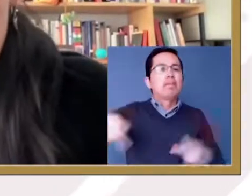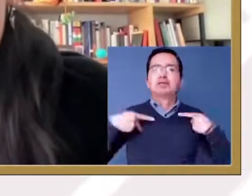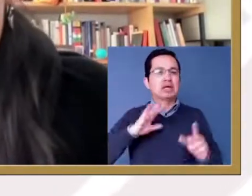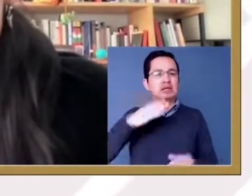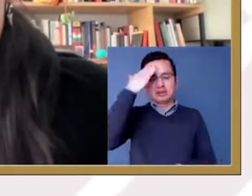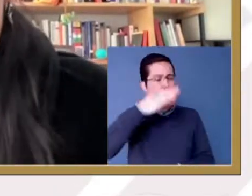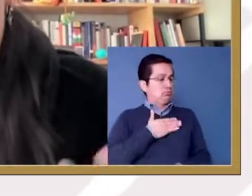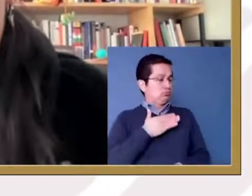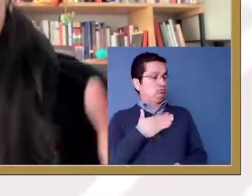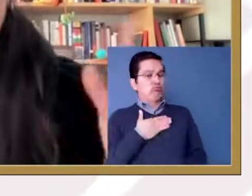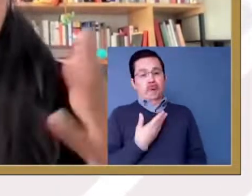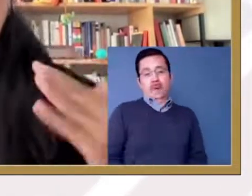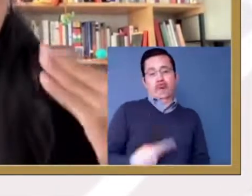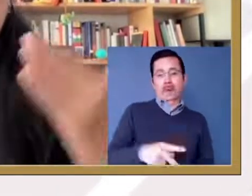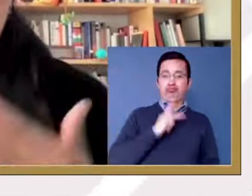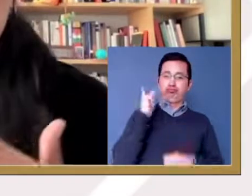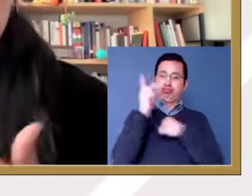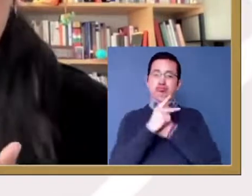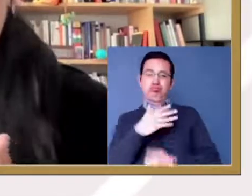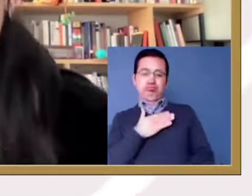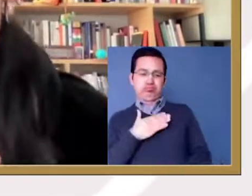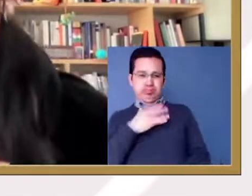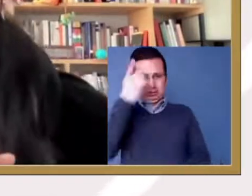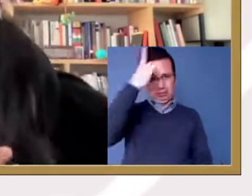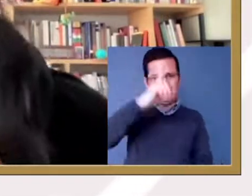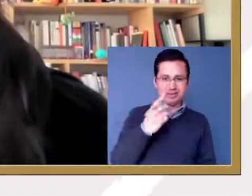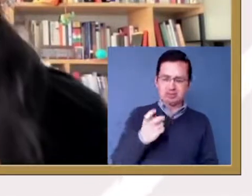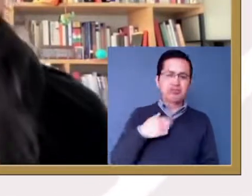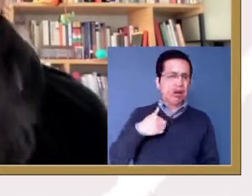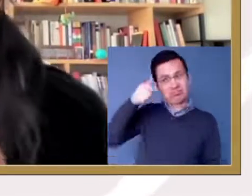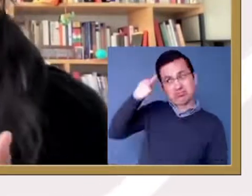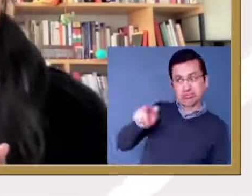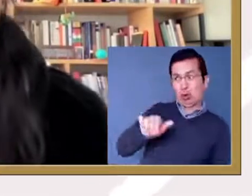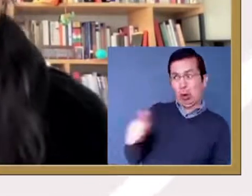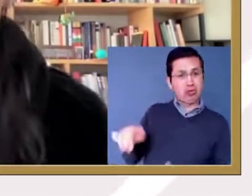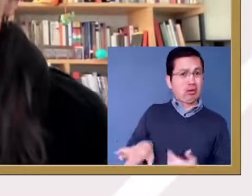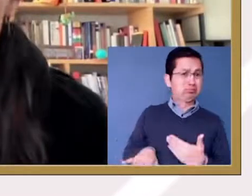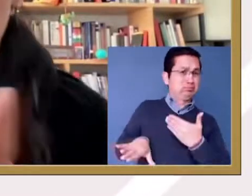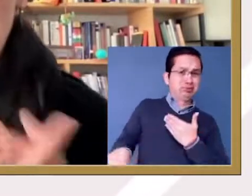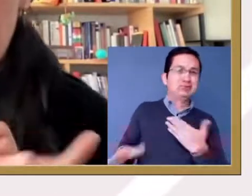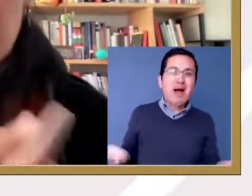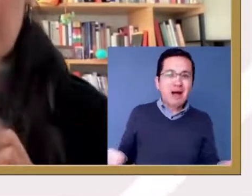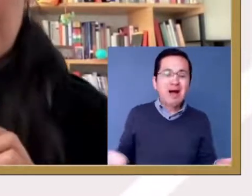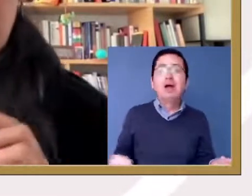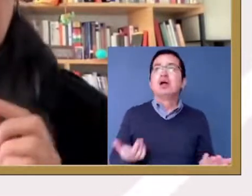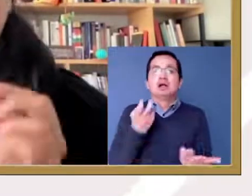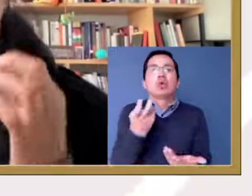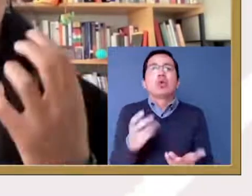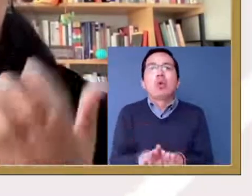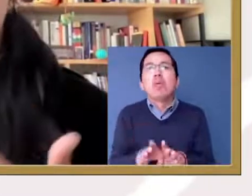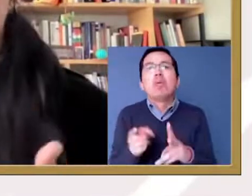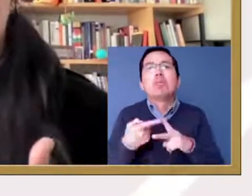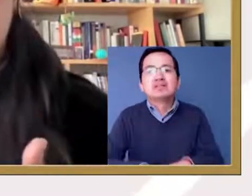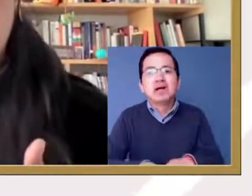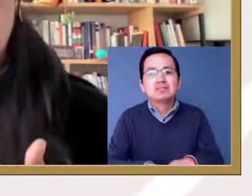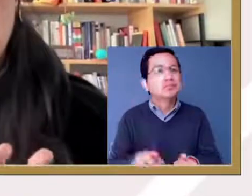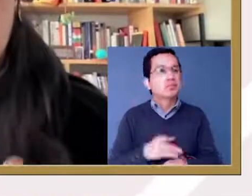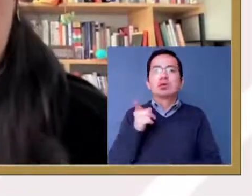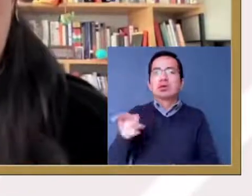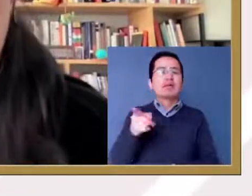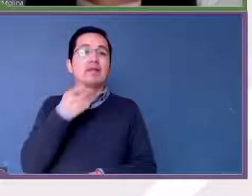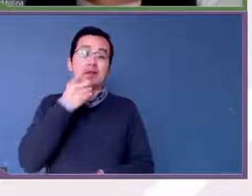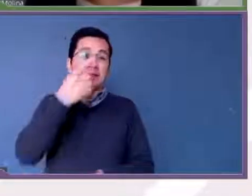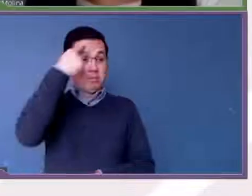COPRED fue muy claro, sobre todo con el comienzo de la vacunación, cómo la línea de la nacionalidad